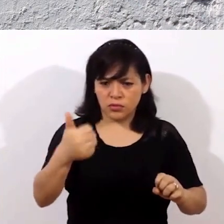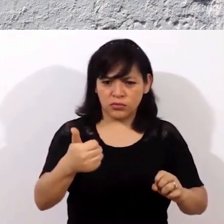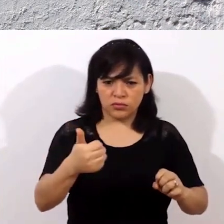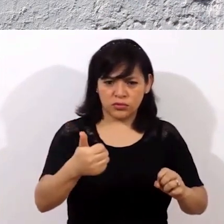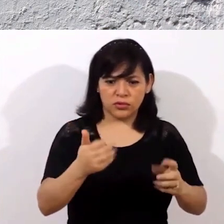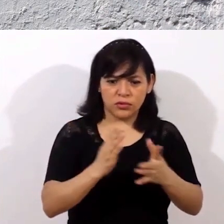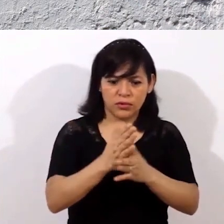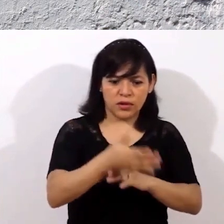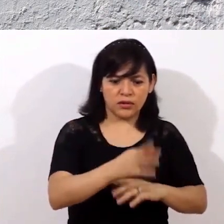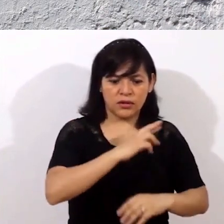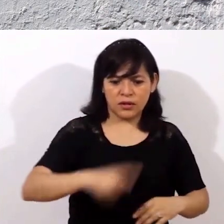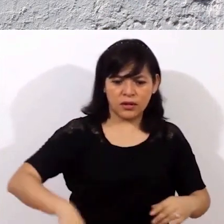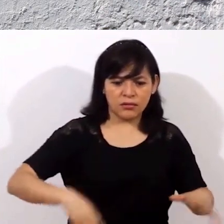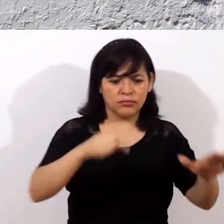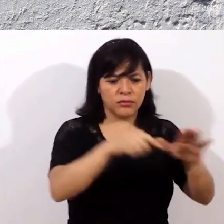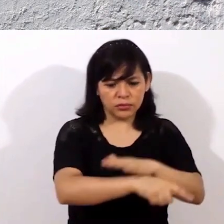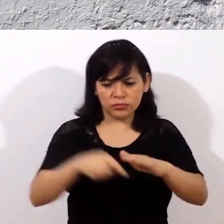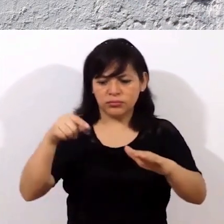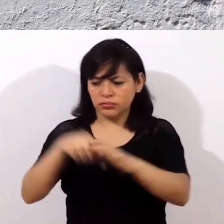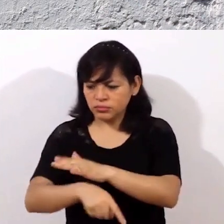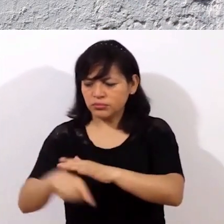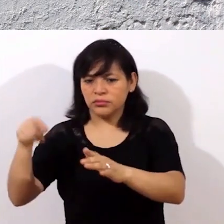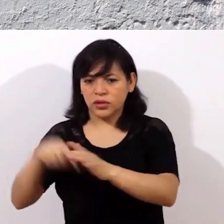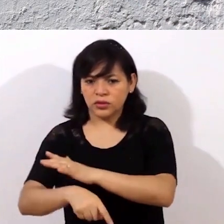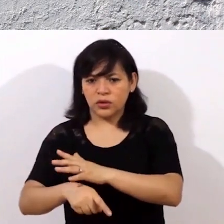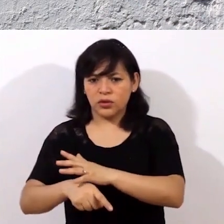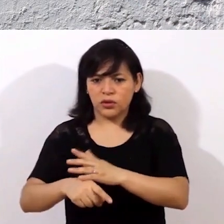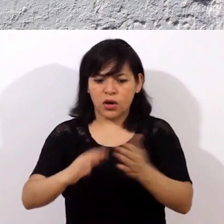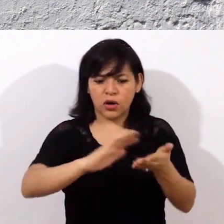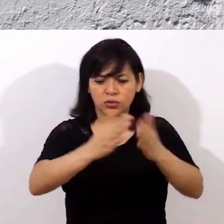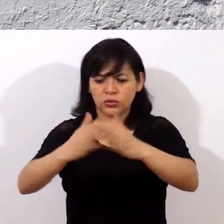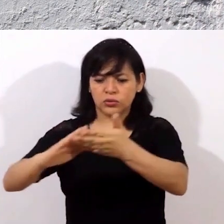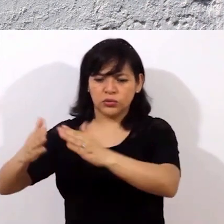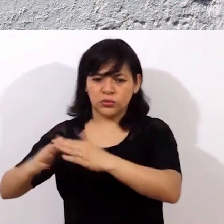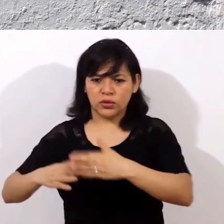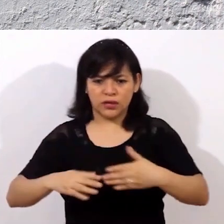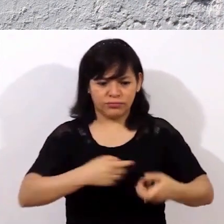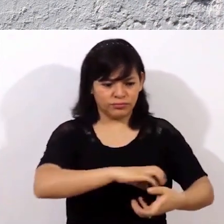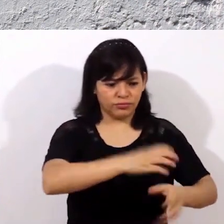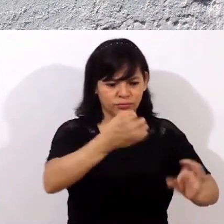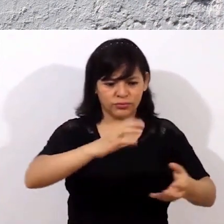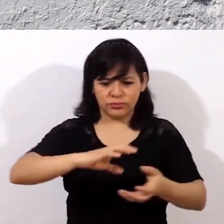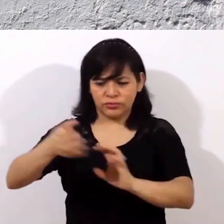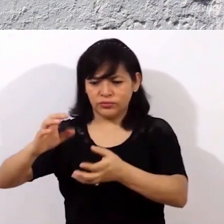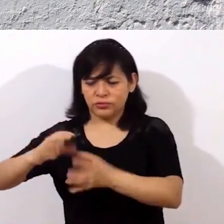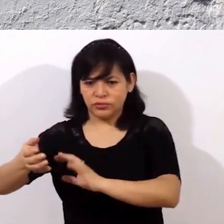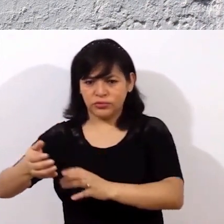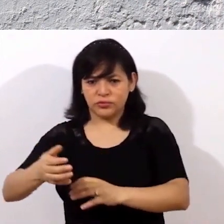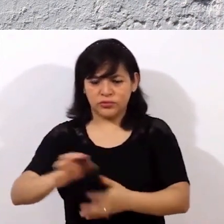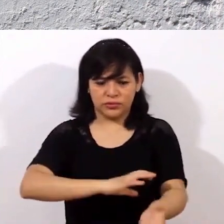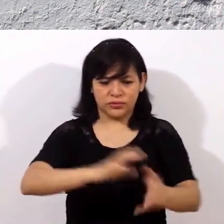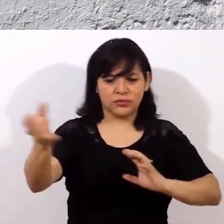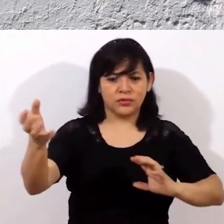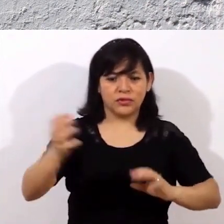Luego vendría Manahem, mató al rey Salum y destruyó toda una ciudad debido a que no